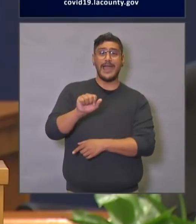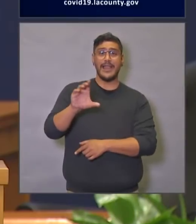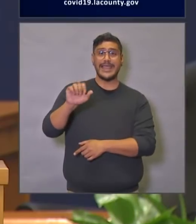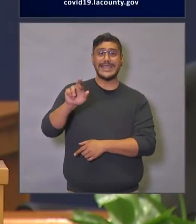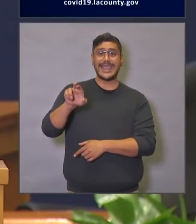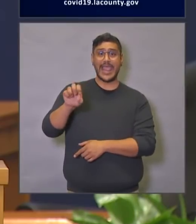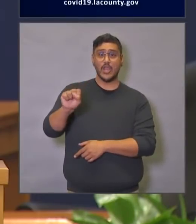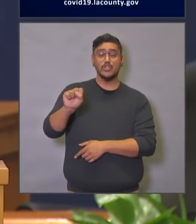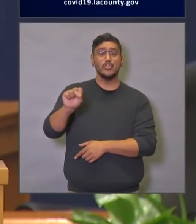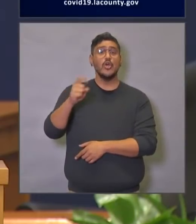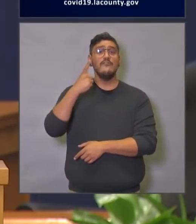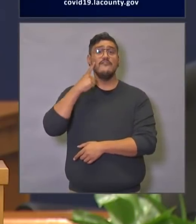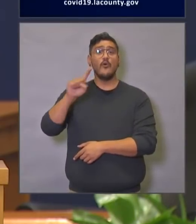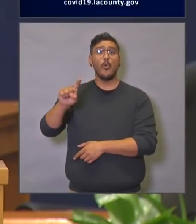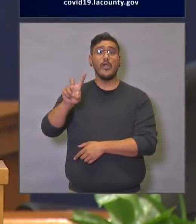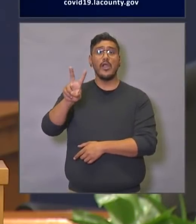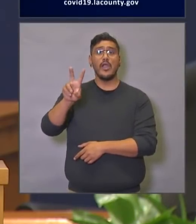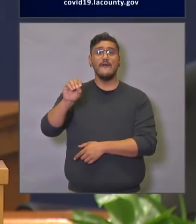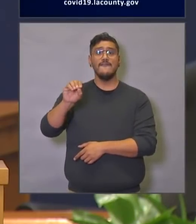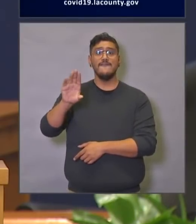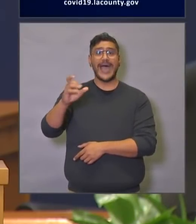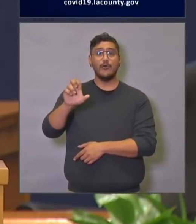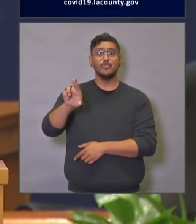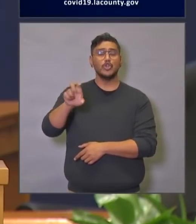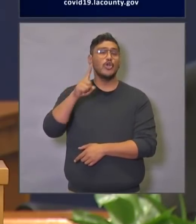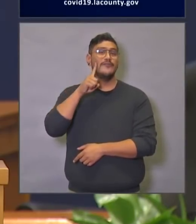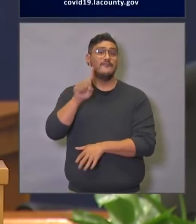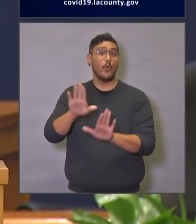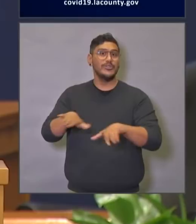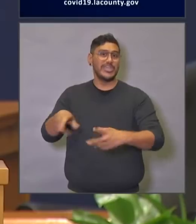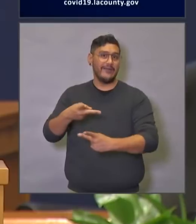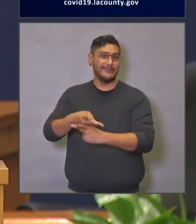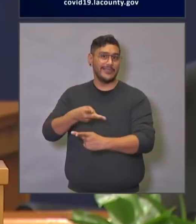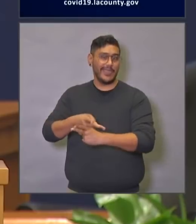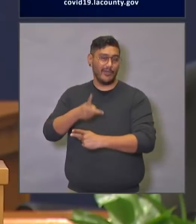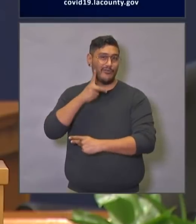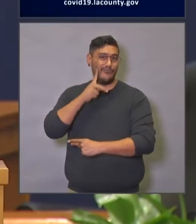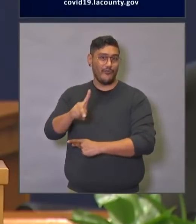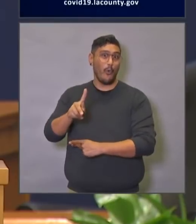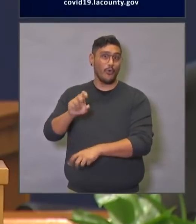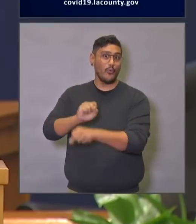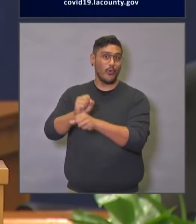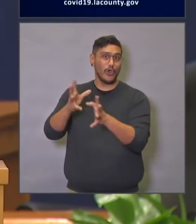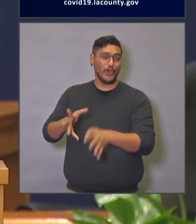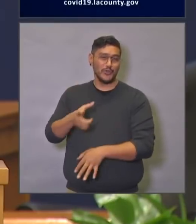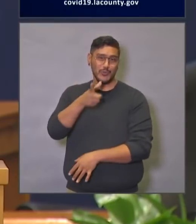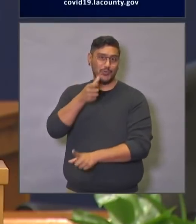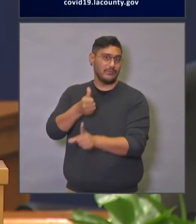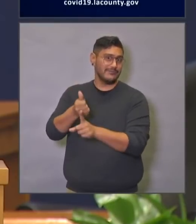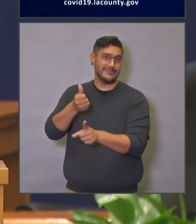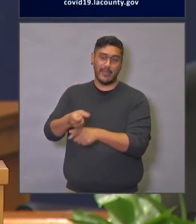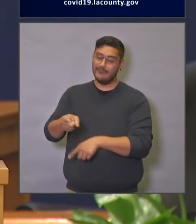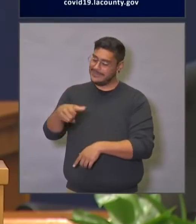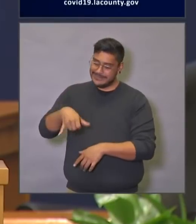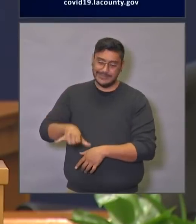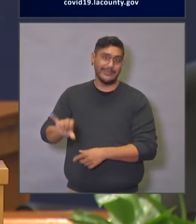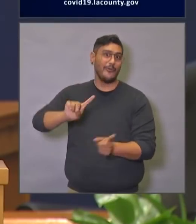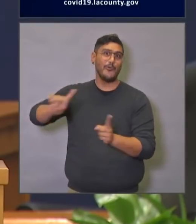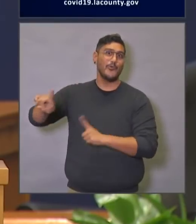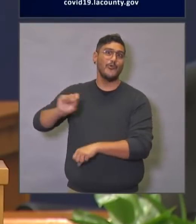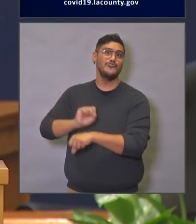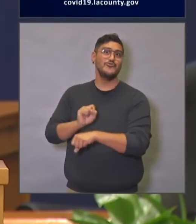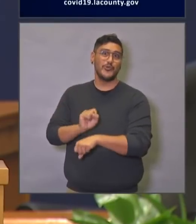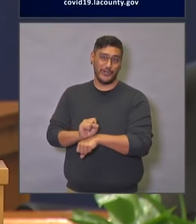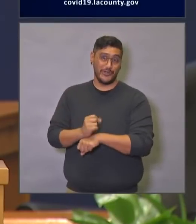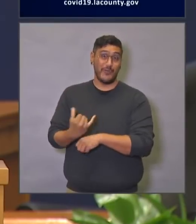cupones, conocidos como vouchers, de cuidado infantil para servir a nuestros trabajadores esenciales y familias de bajos ingresos en el